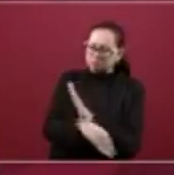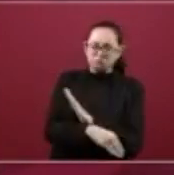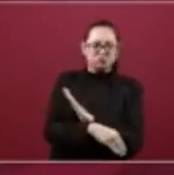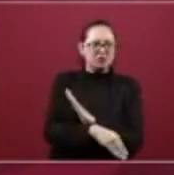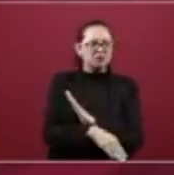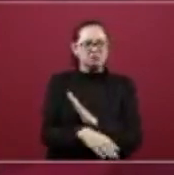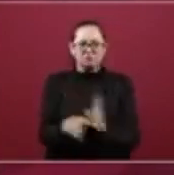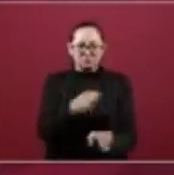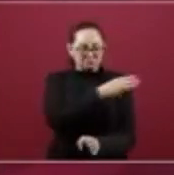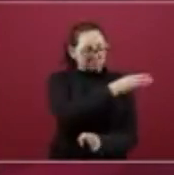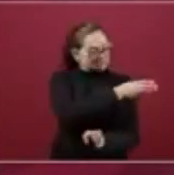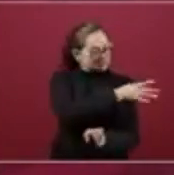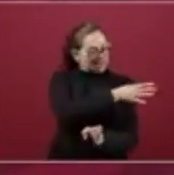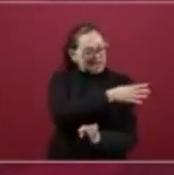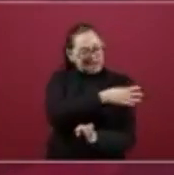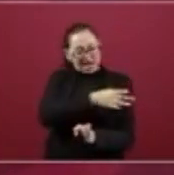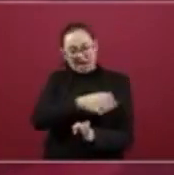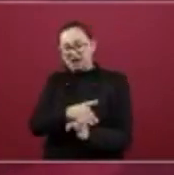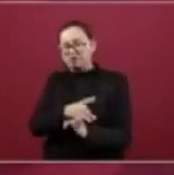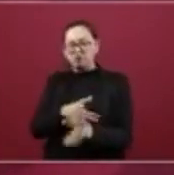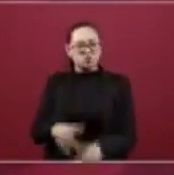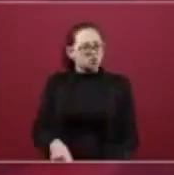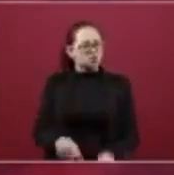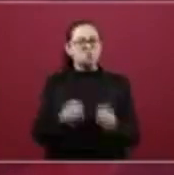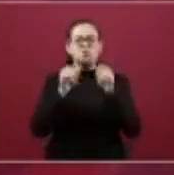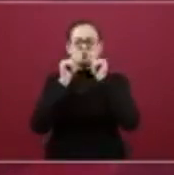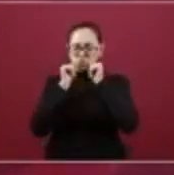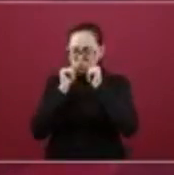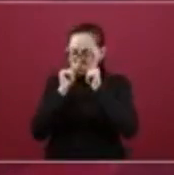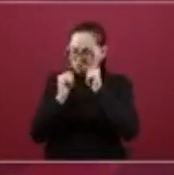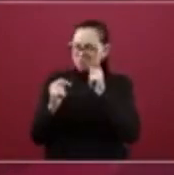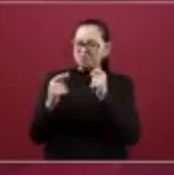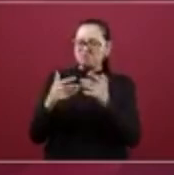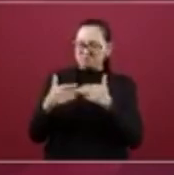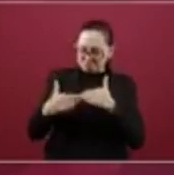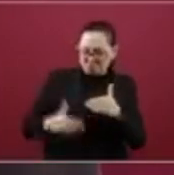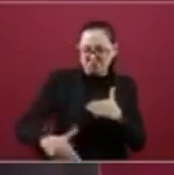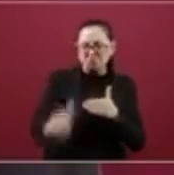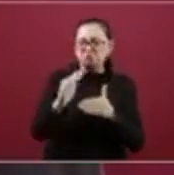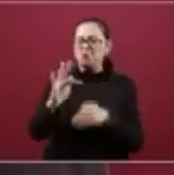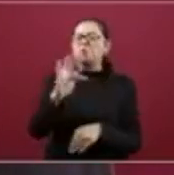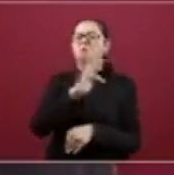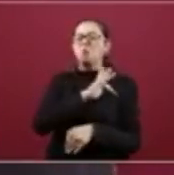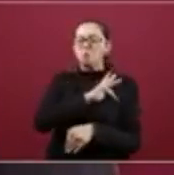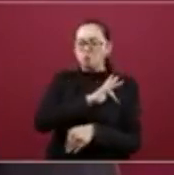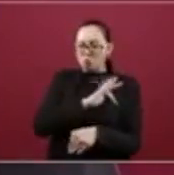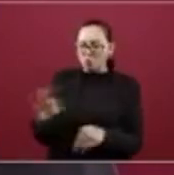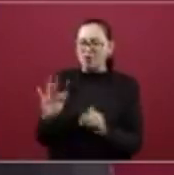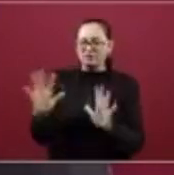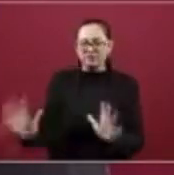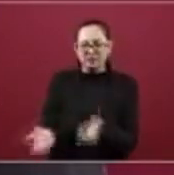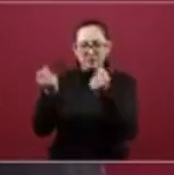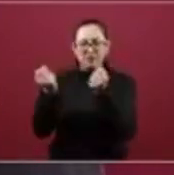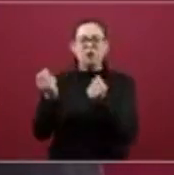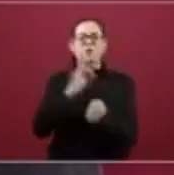posibilidades, hay condiciones para que resurja